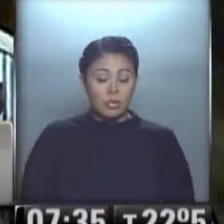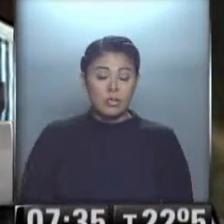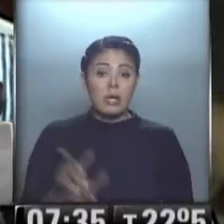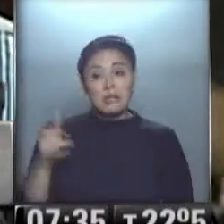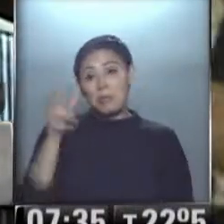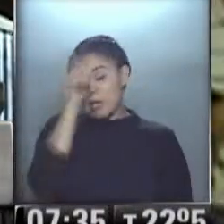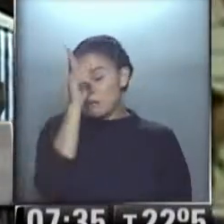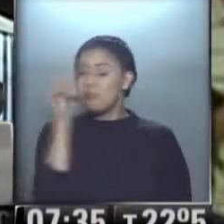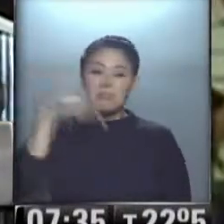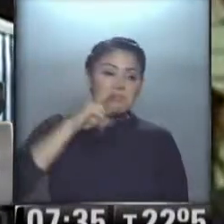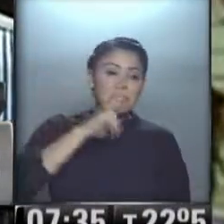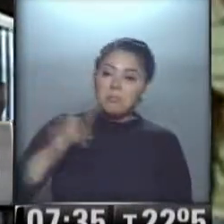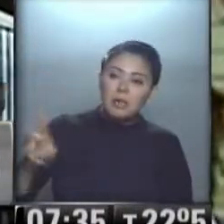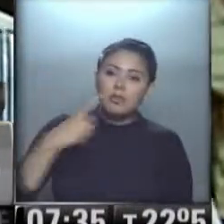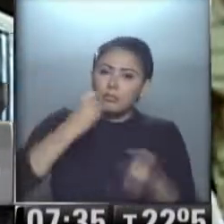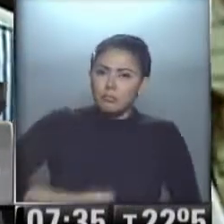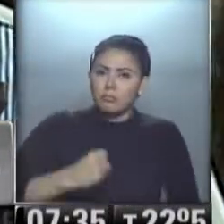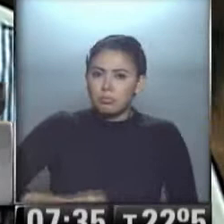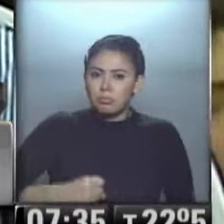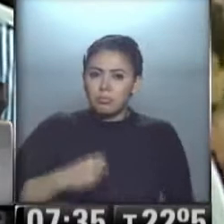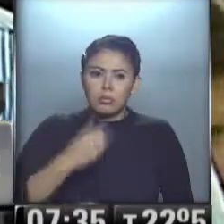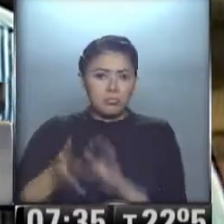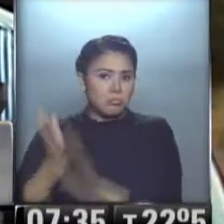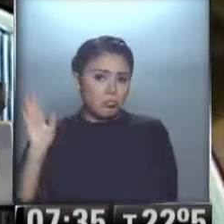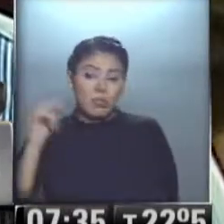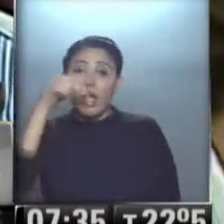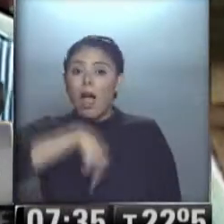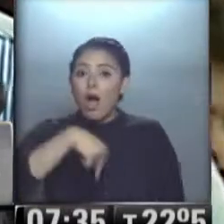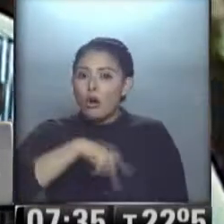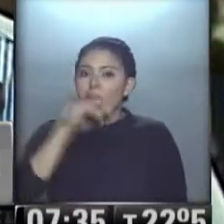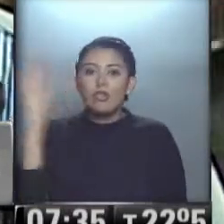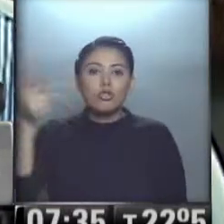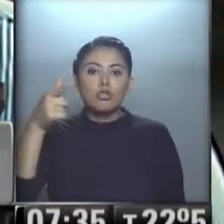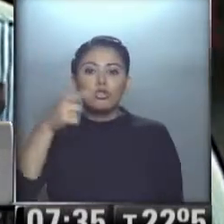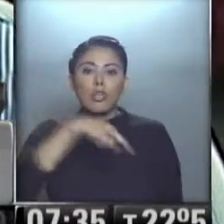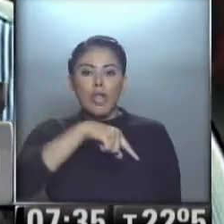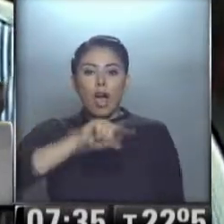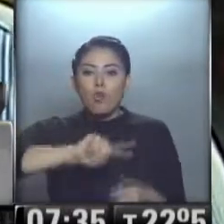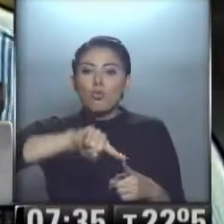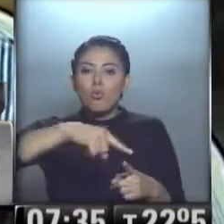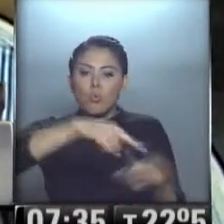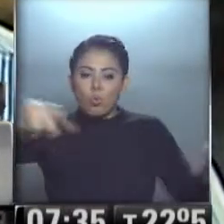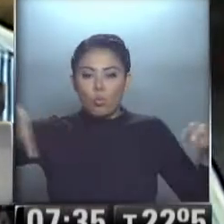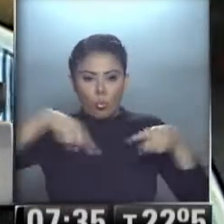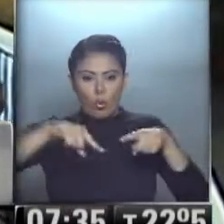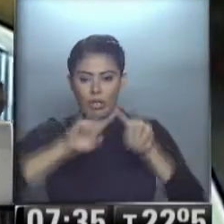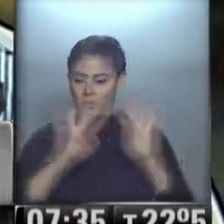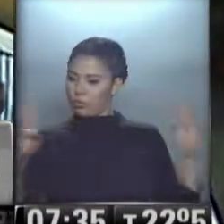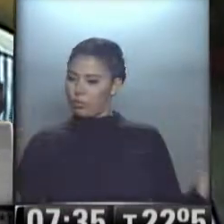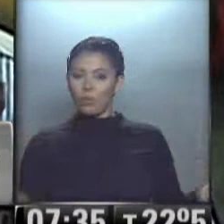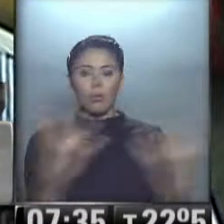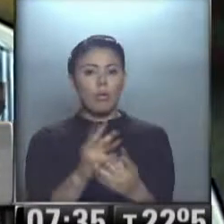venía, miraba que había resistencia y nunca llevaba. Pero esta vuelta vallaron toda la cuadra. Nos encerraron como si fuésemos